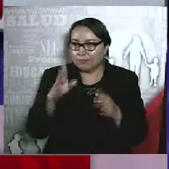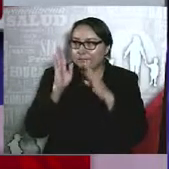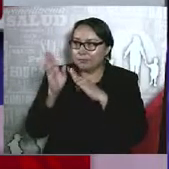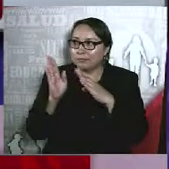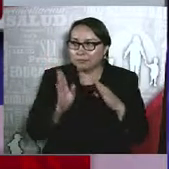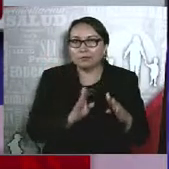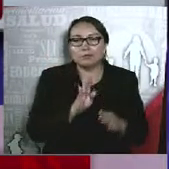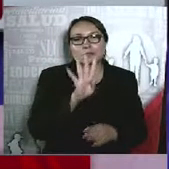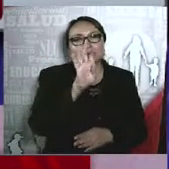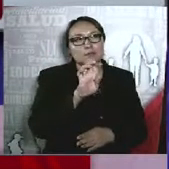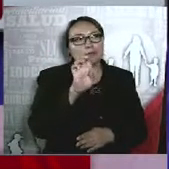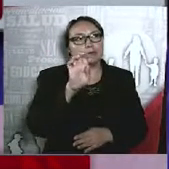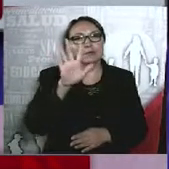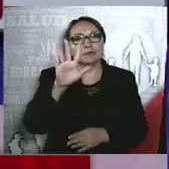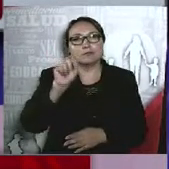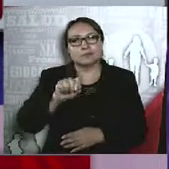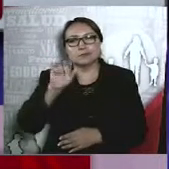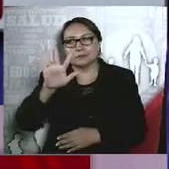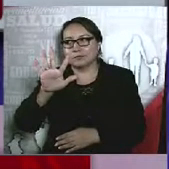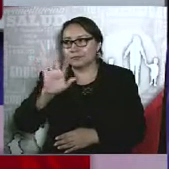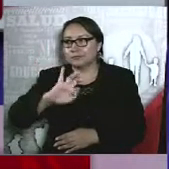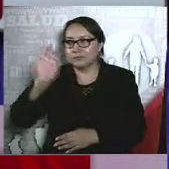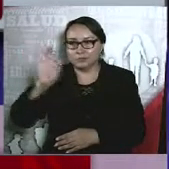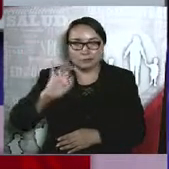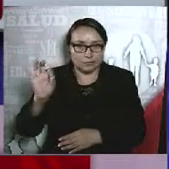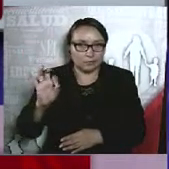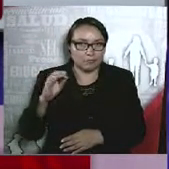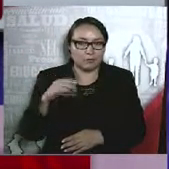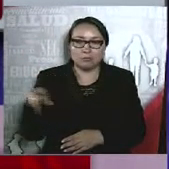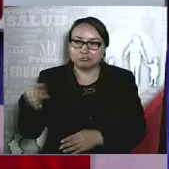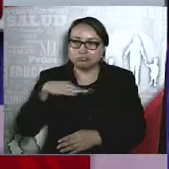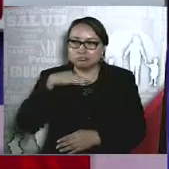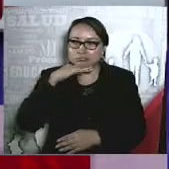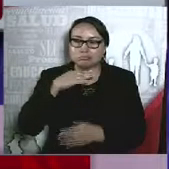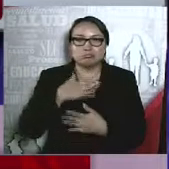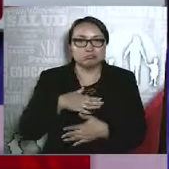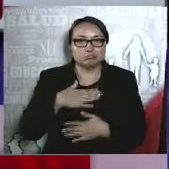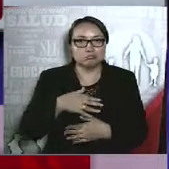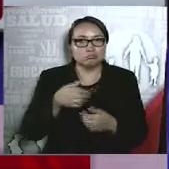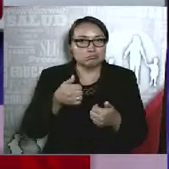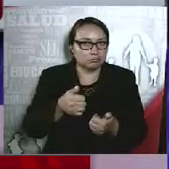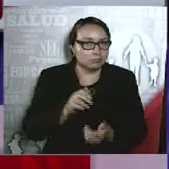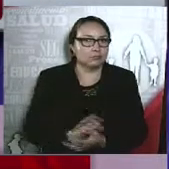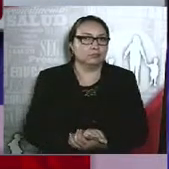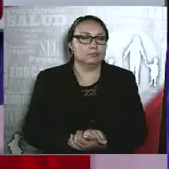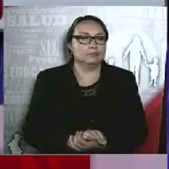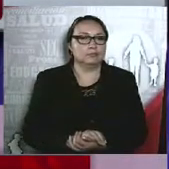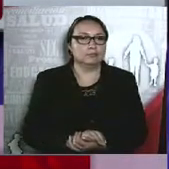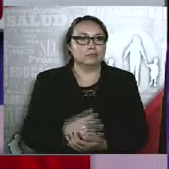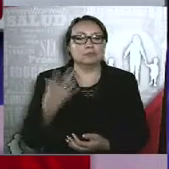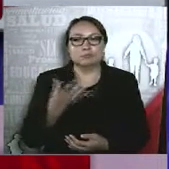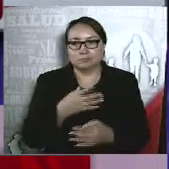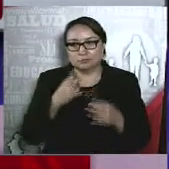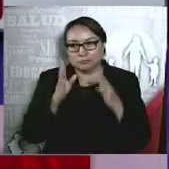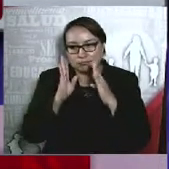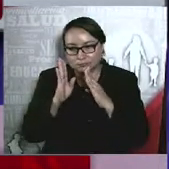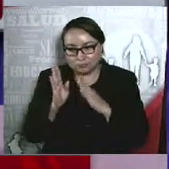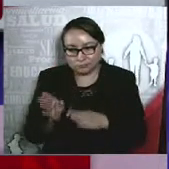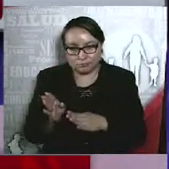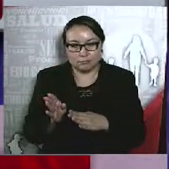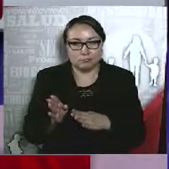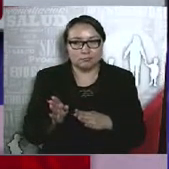99.85%, con un nivel de satisfacción del 87%. Esto es no solamente frente a la respuesta formal, sino frente a